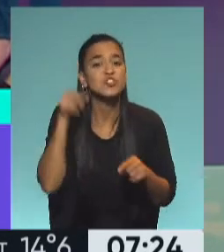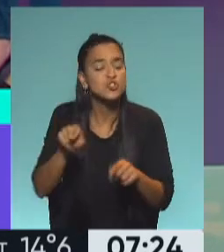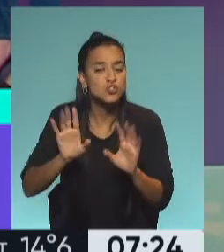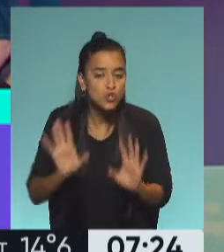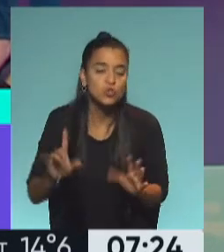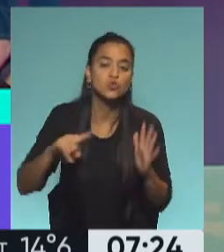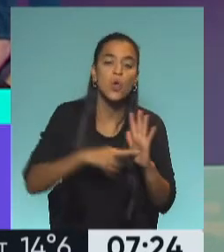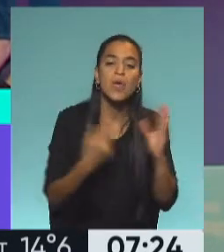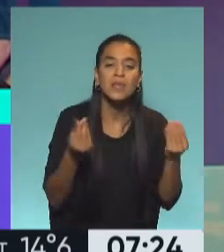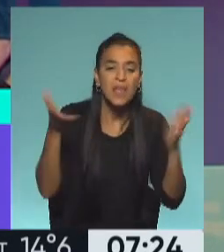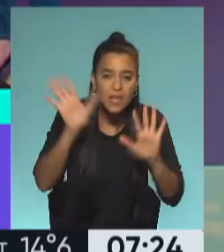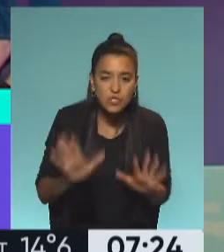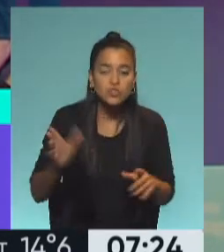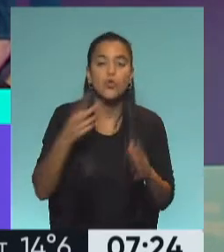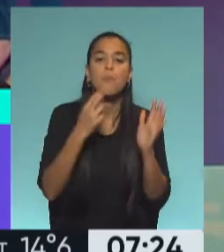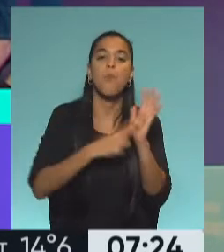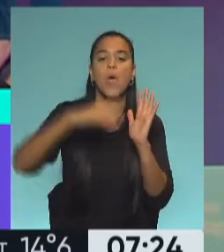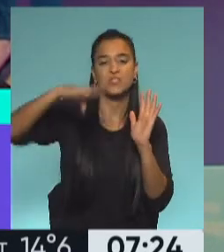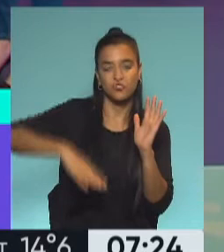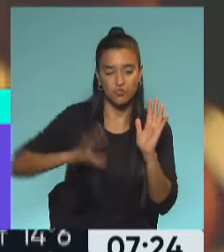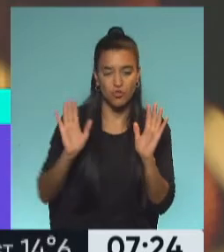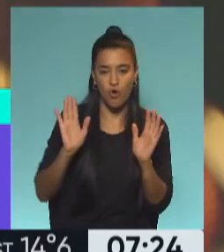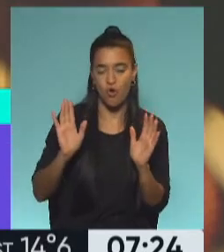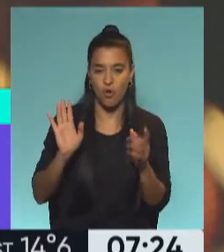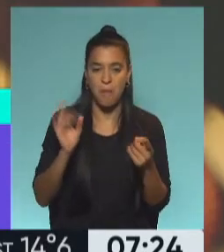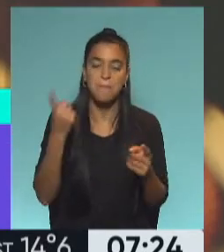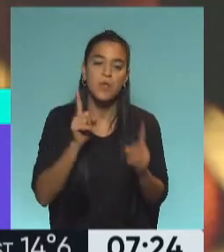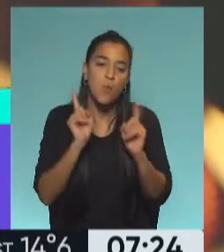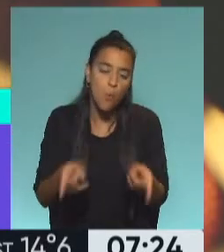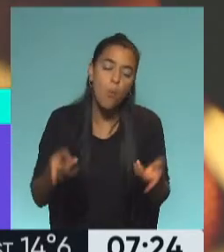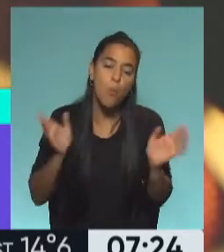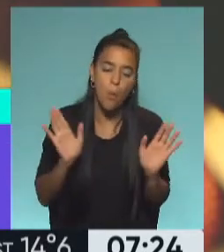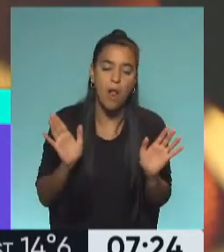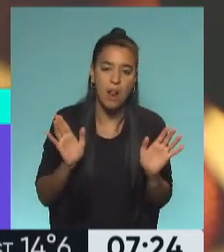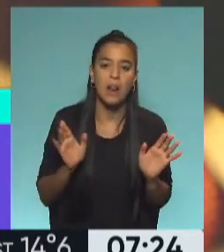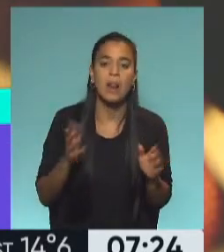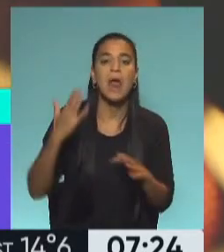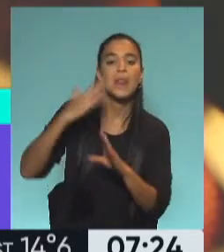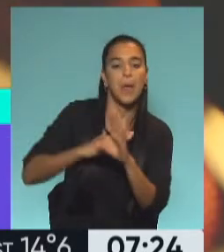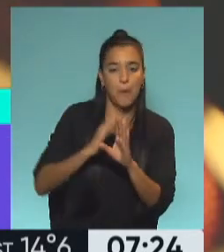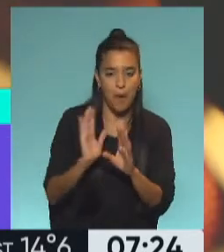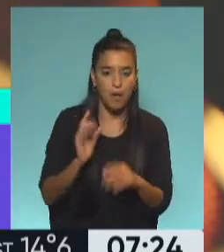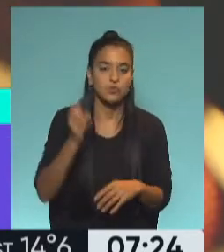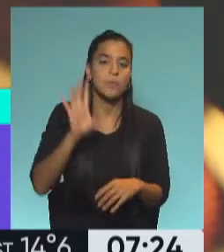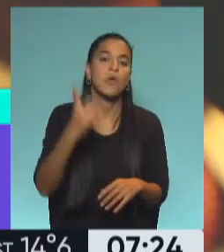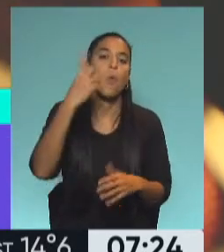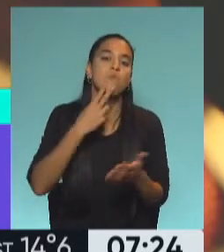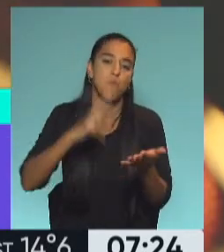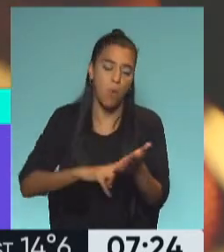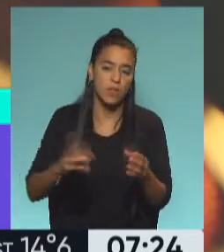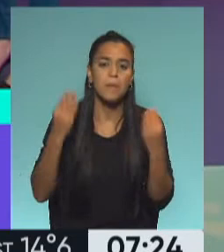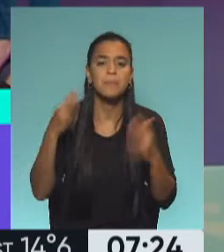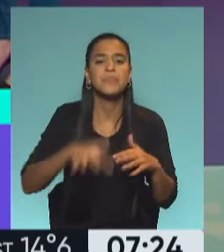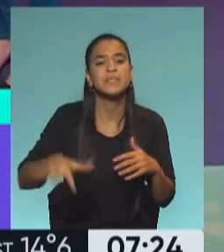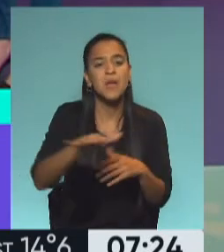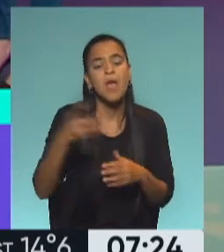ciudad lo que hizo fue bajarles un impuesto, pero bueno, lo que tiene es un poco más que una rebaja de un solo impuesto, ¿no? A ver, ¿qué pasa con los